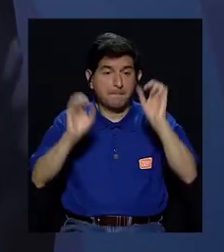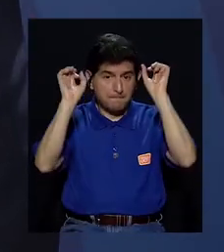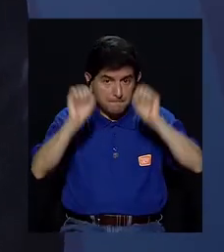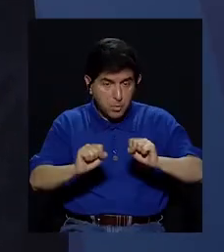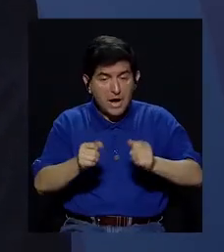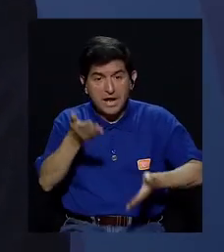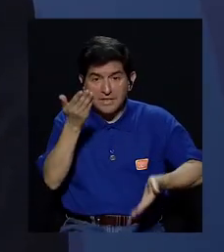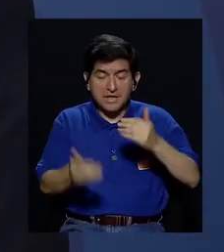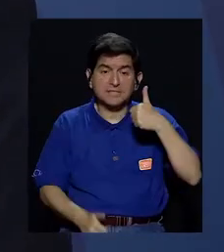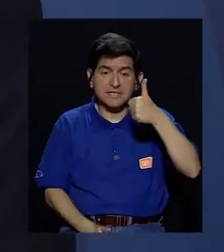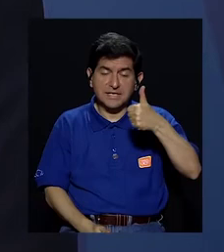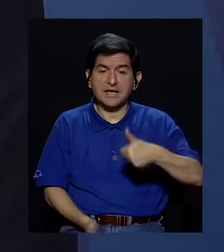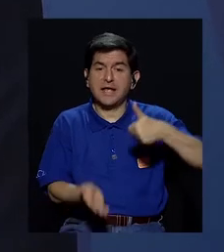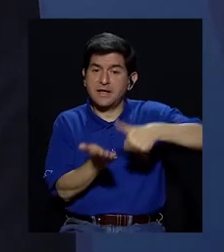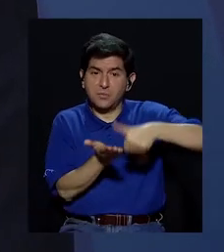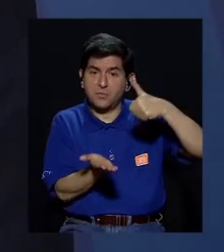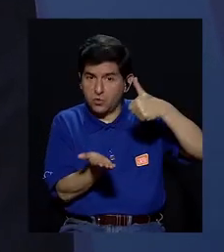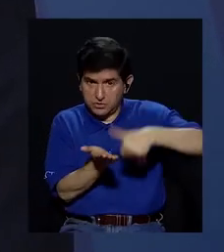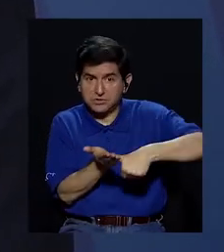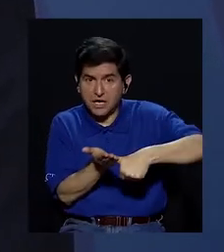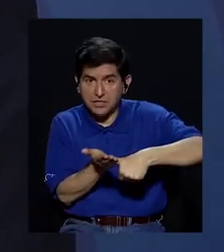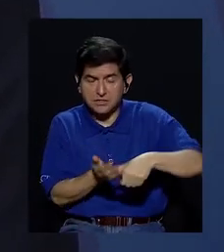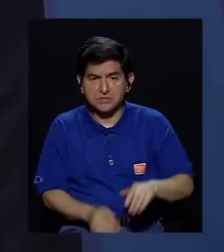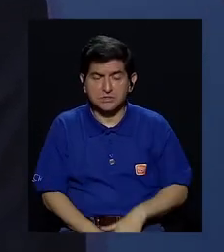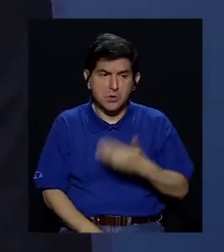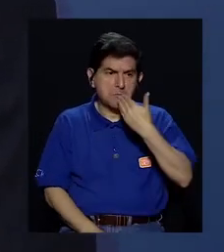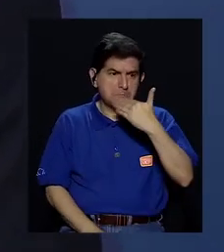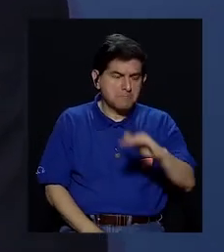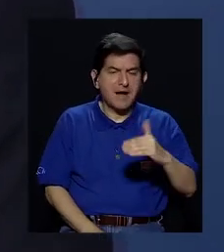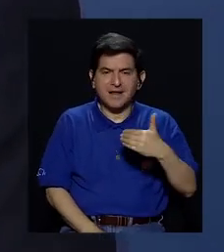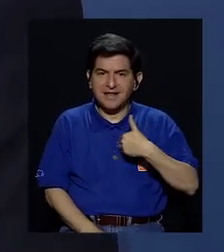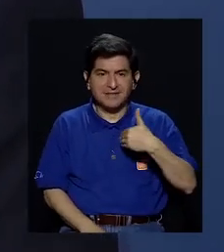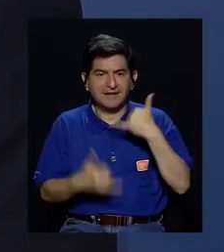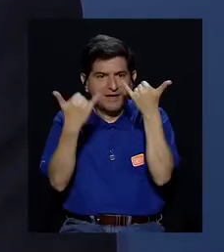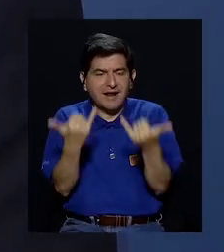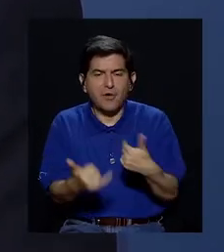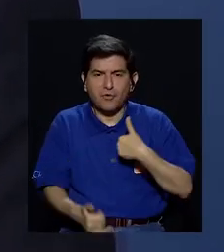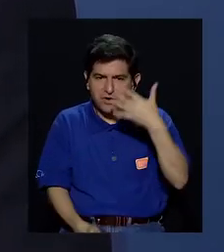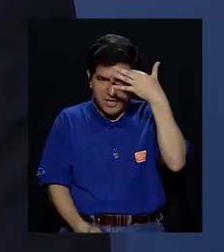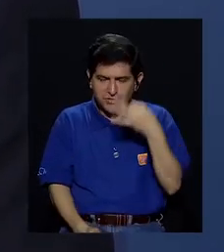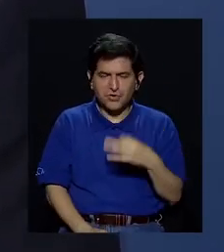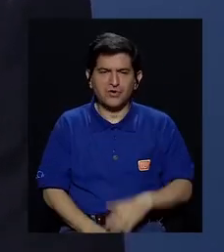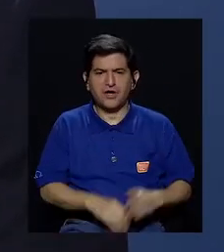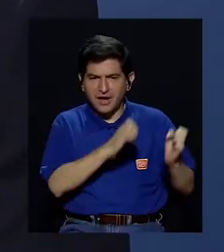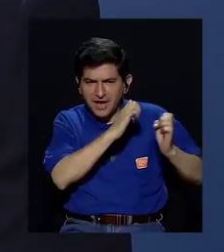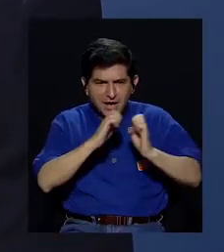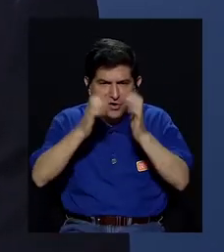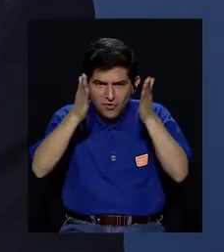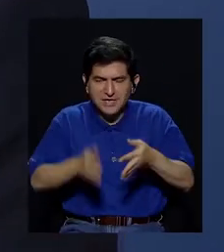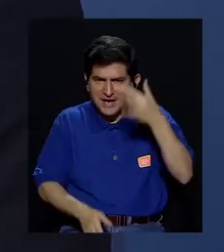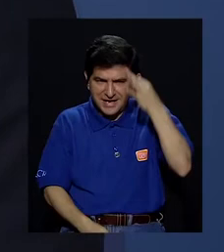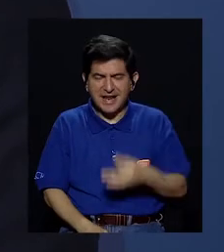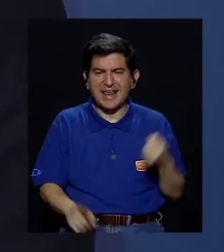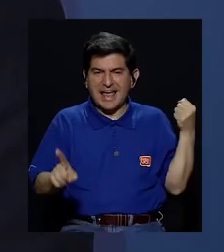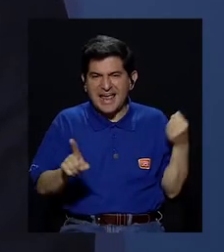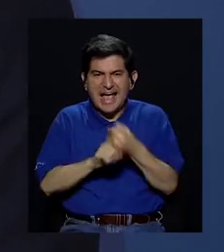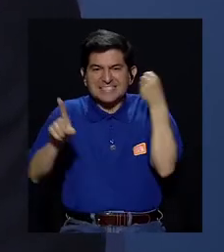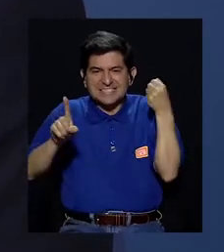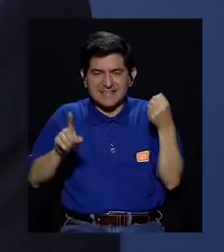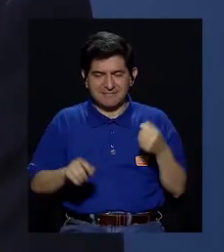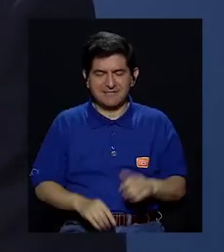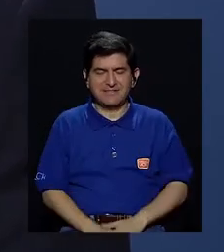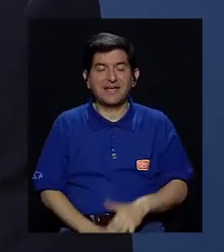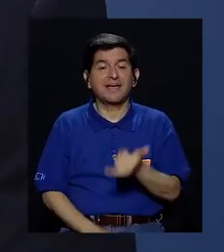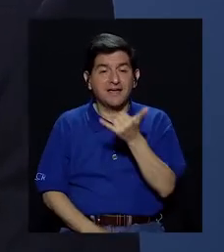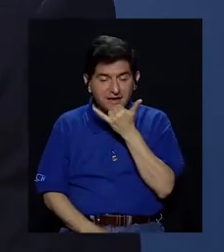a ver se puede ganar de rebote en una elección realmente tan mala como la que hemos tenido yo siento que algunas estratega les están apostando un accidente